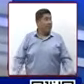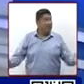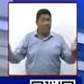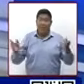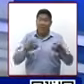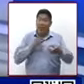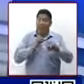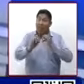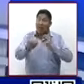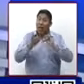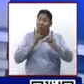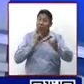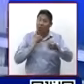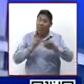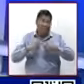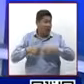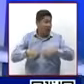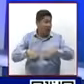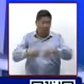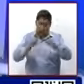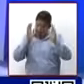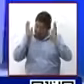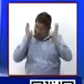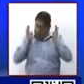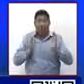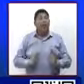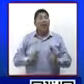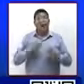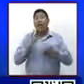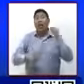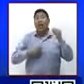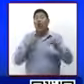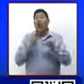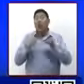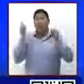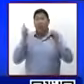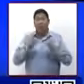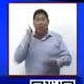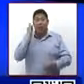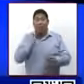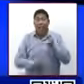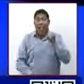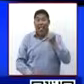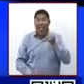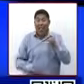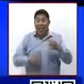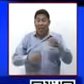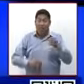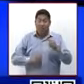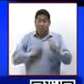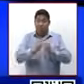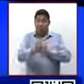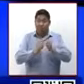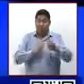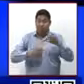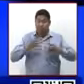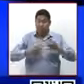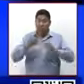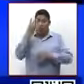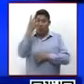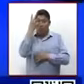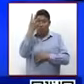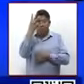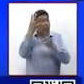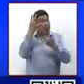Y los deportes no puede faltar en nuestras redes sociales. Tiene que ver con la parte final del campeonato por series. Cuatro